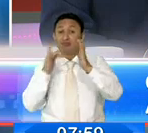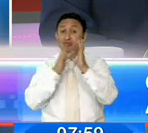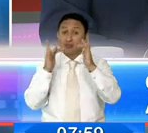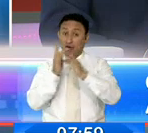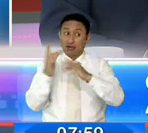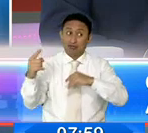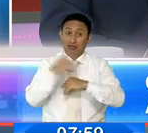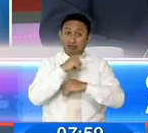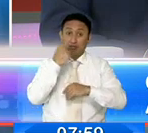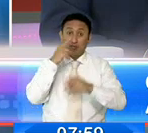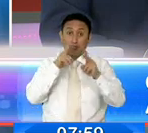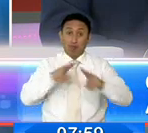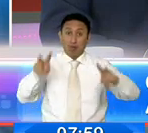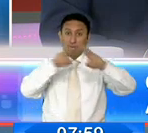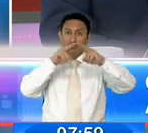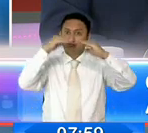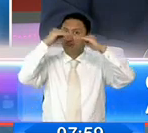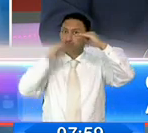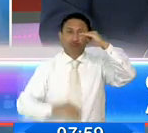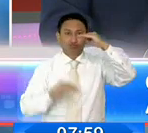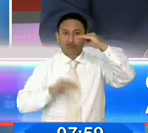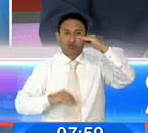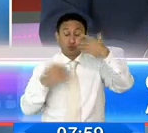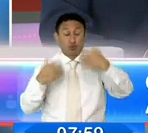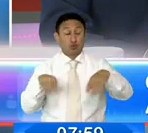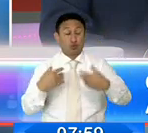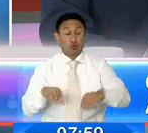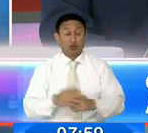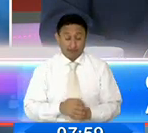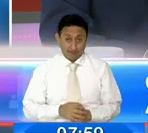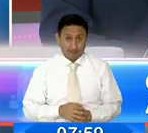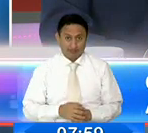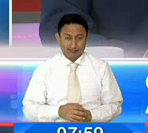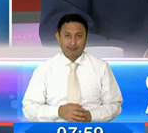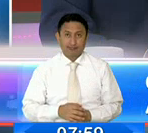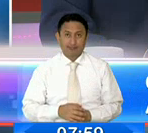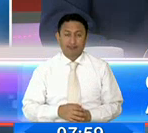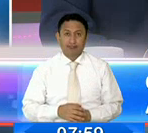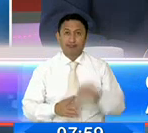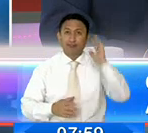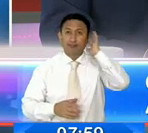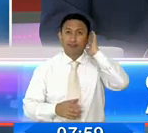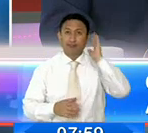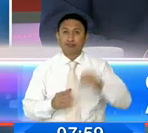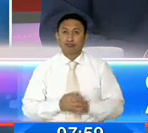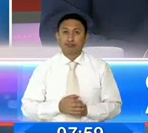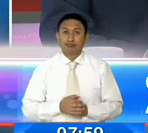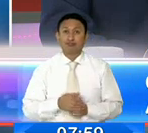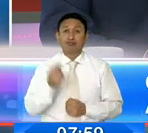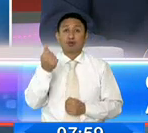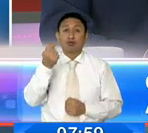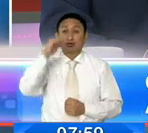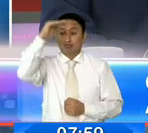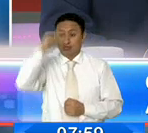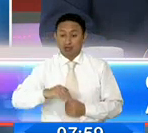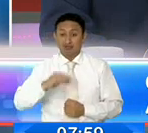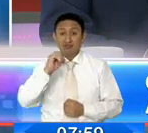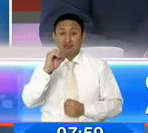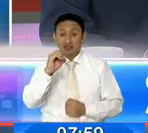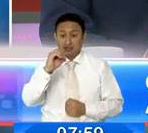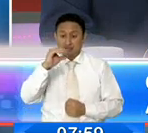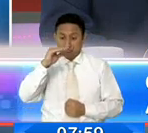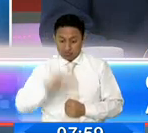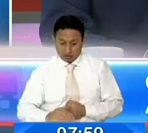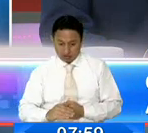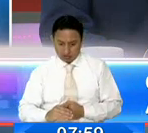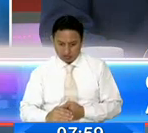fue un mes fatídico, sin la menor duda. Se derrumbó debajo del cero, esto jamás se ha